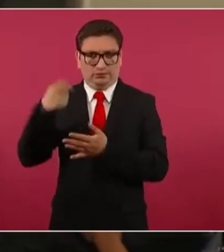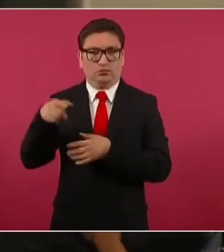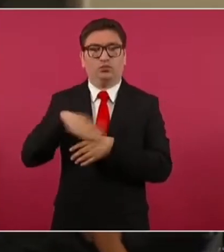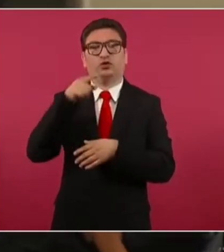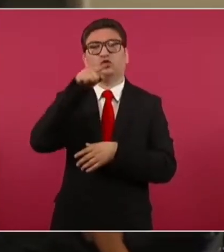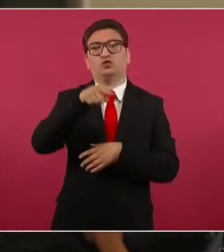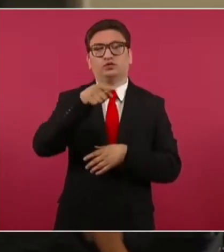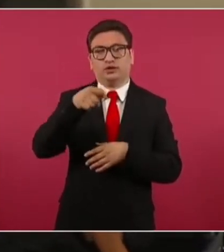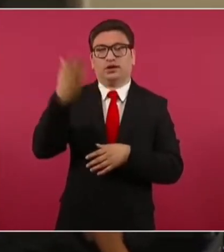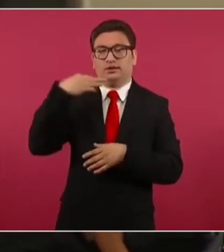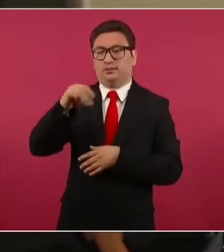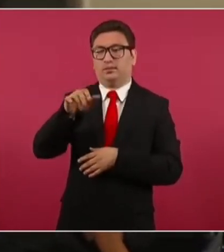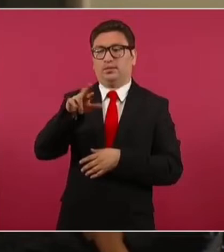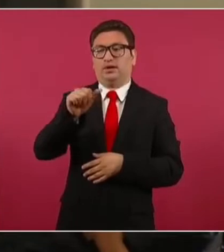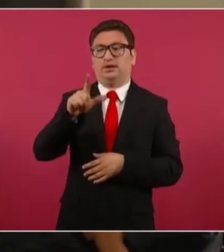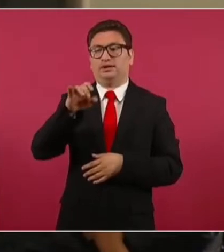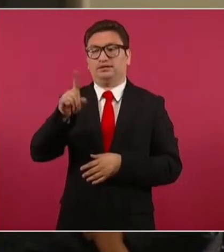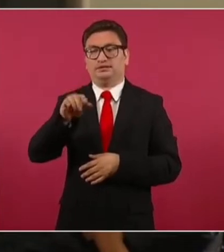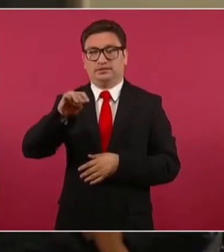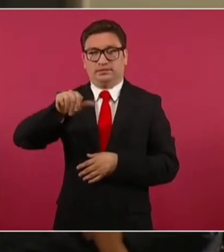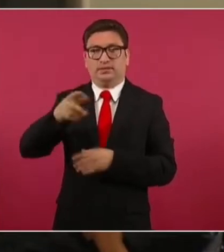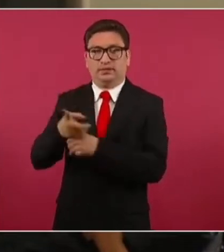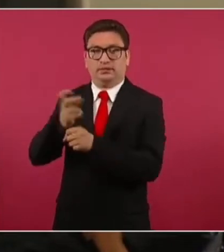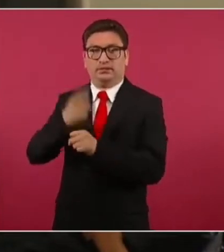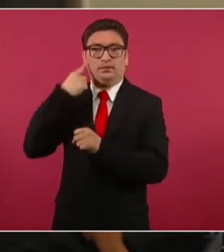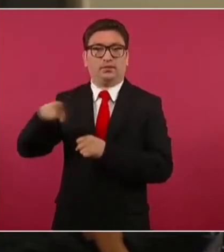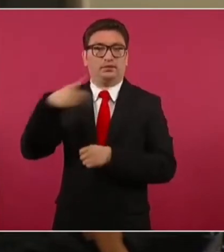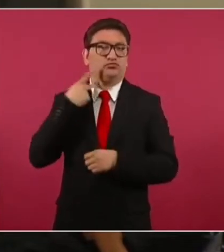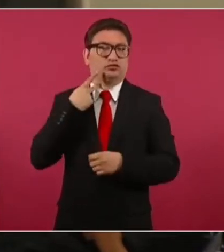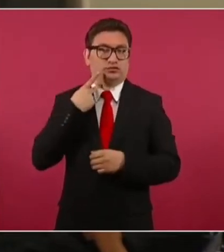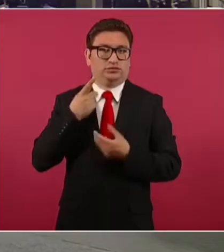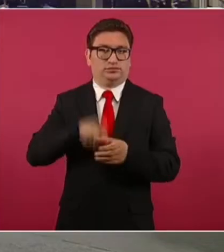usted fue quien invitó a Mara Lezama para que se incorporara a la política?